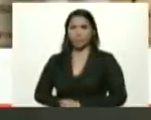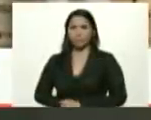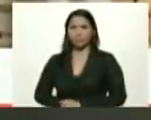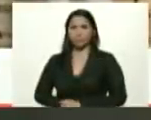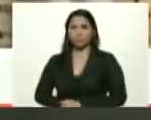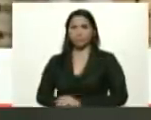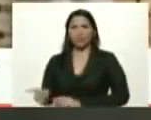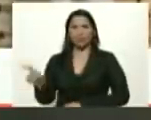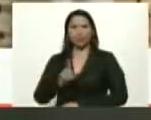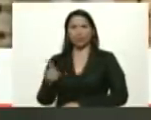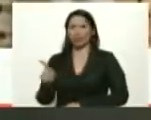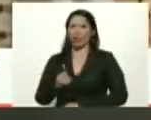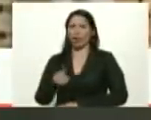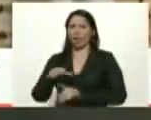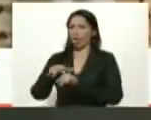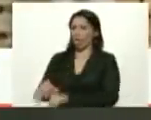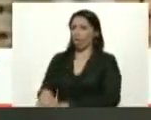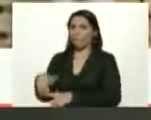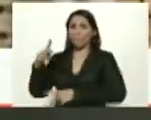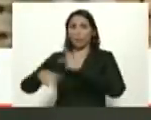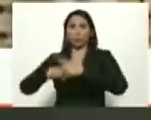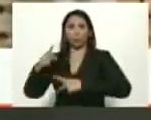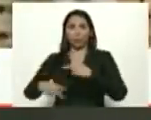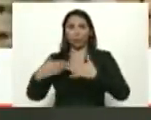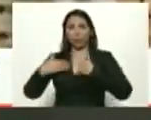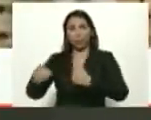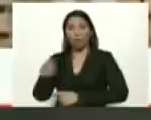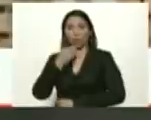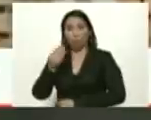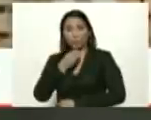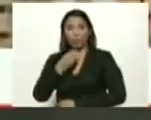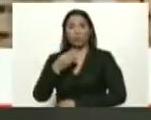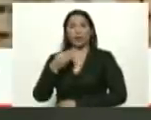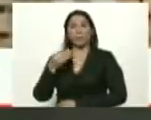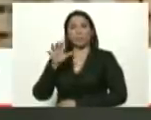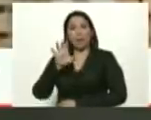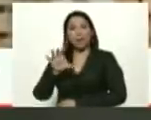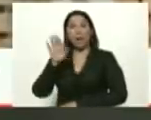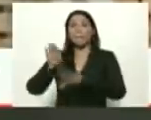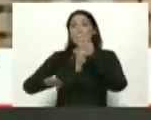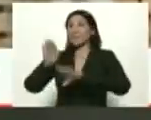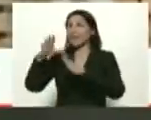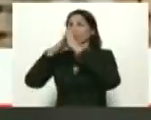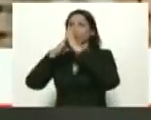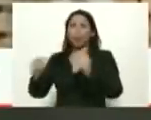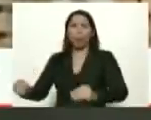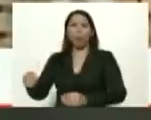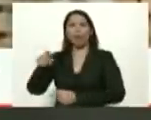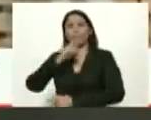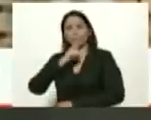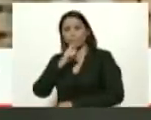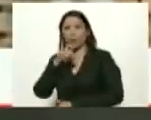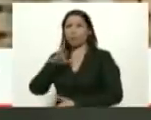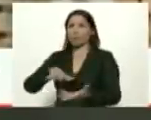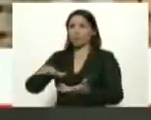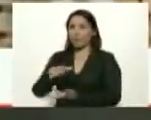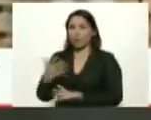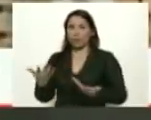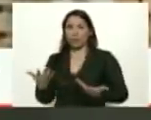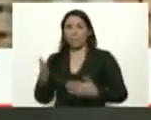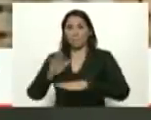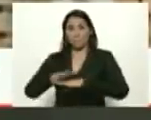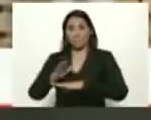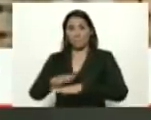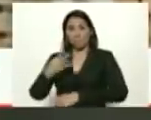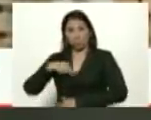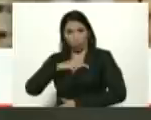nos vencerán con la producción y con la seguridad agroalimentaria del país. A pesar de todas las situaciones adversas que se han